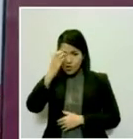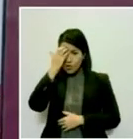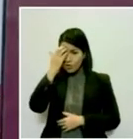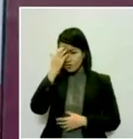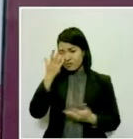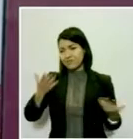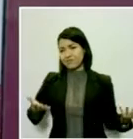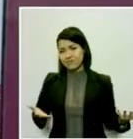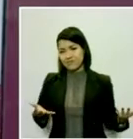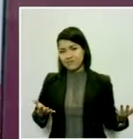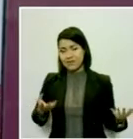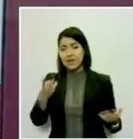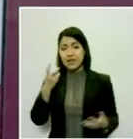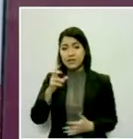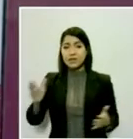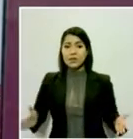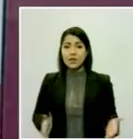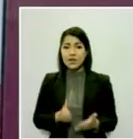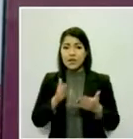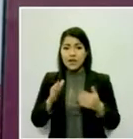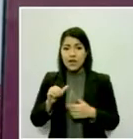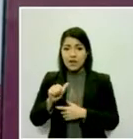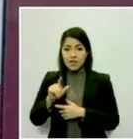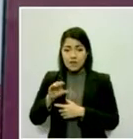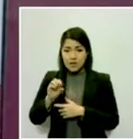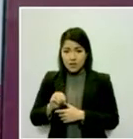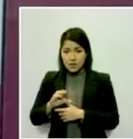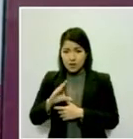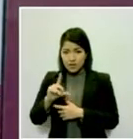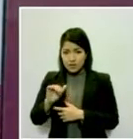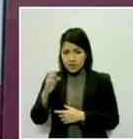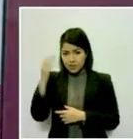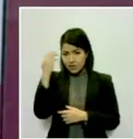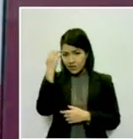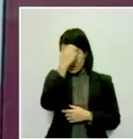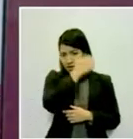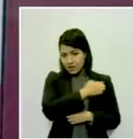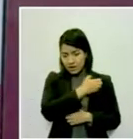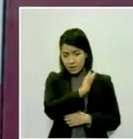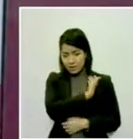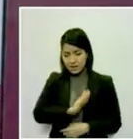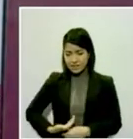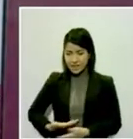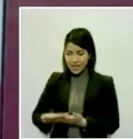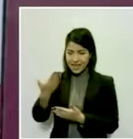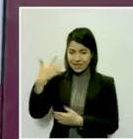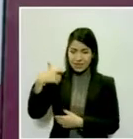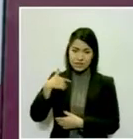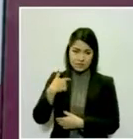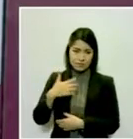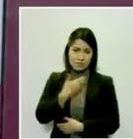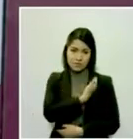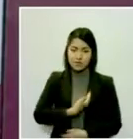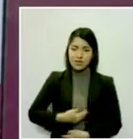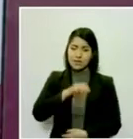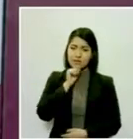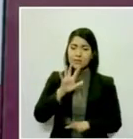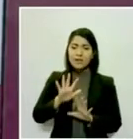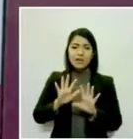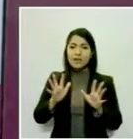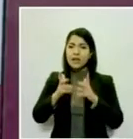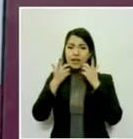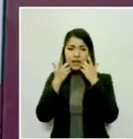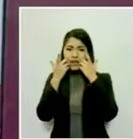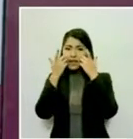Eso lo impulsó Alfredo Castillo, Enrique Peña Nieto, que de forma desesperada, para